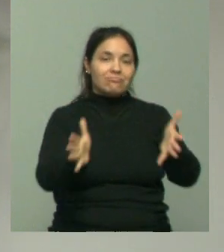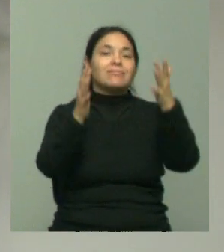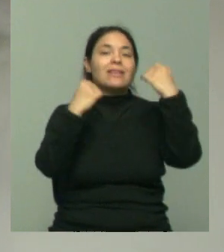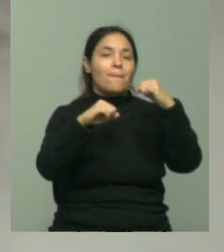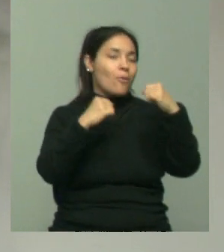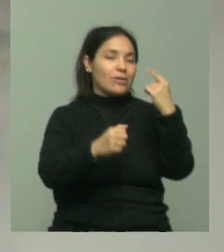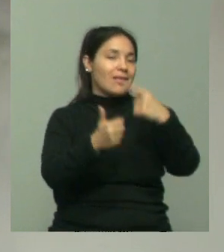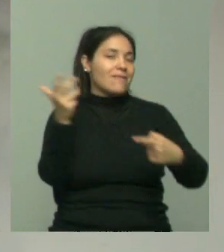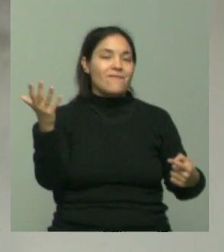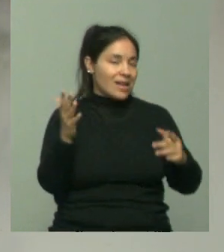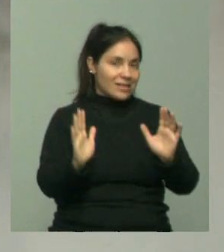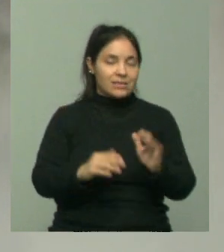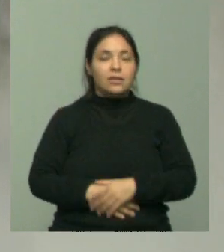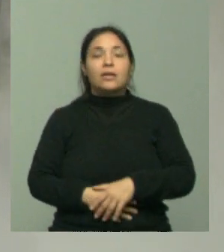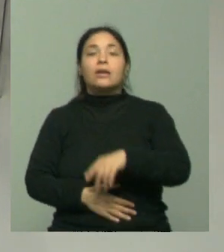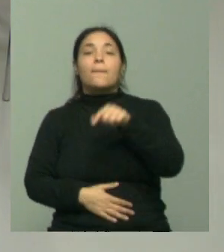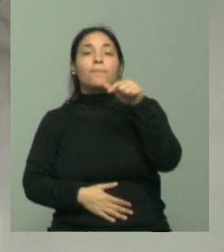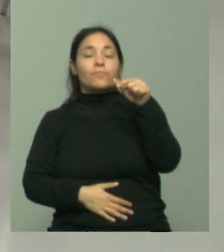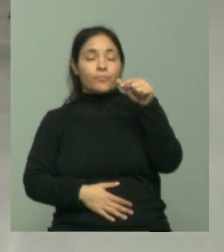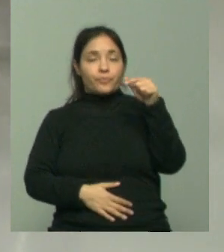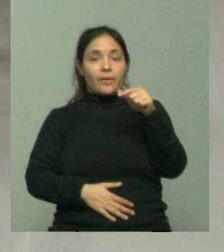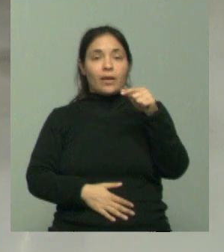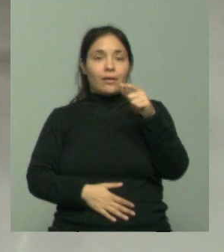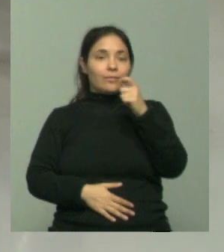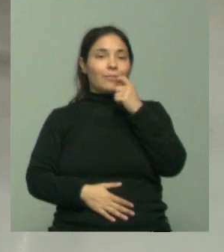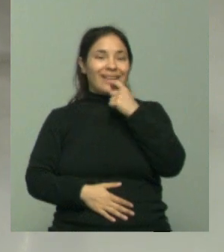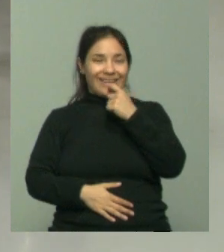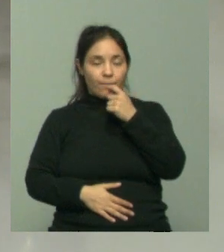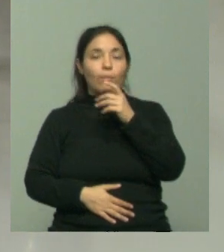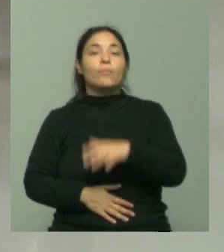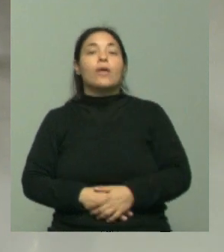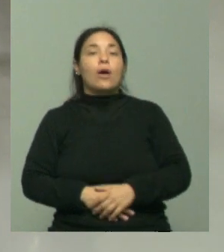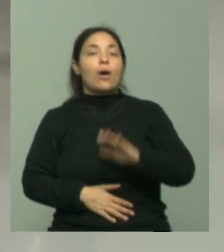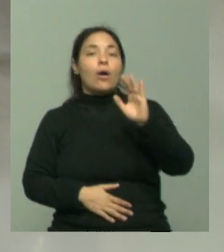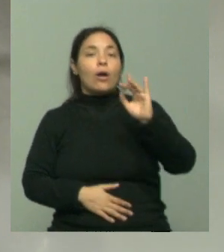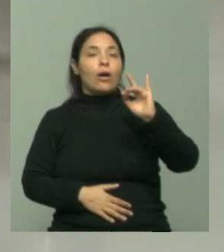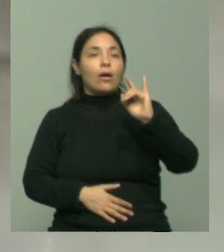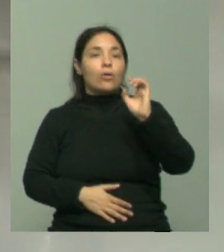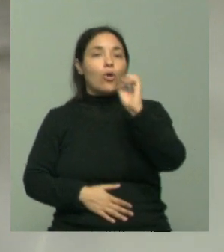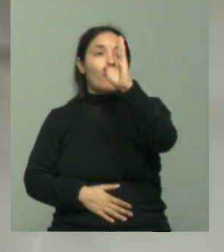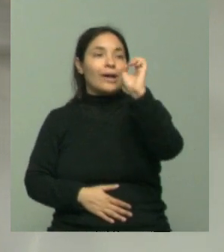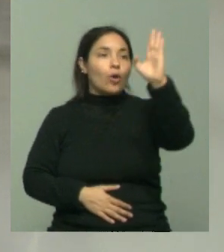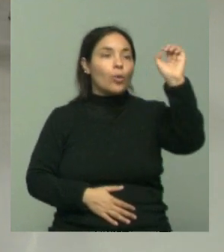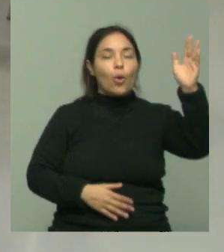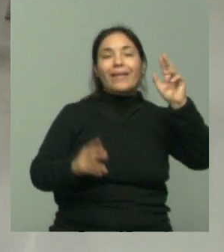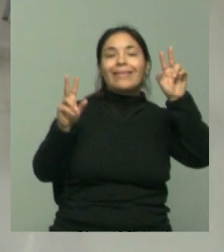distintos deportes. ¿Cómo es el tema del atletismo? ¿Cuántos clubes realmente le dan posibilidad a sus deportistas de tener